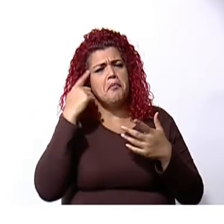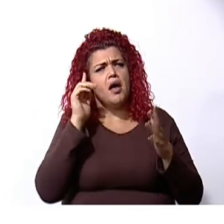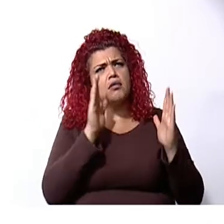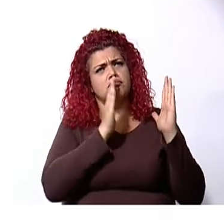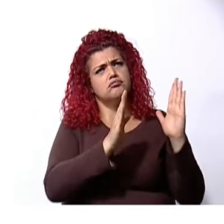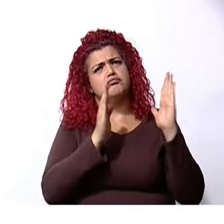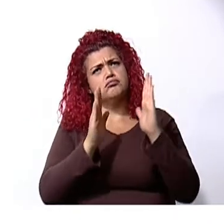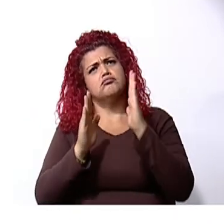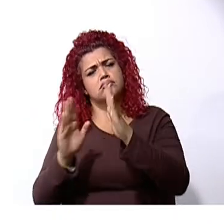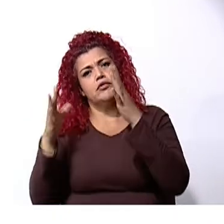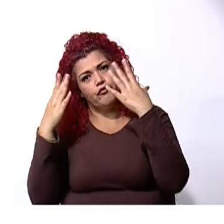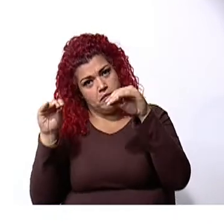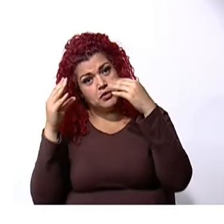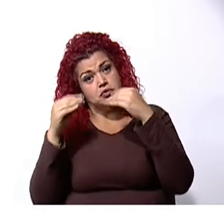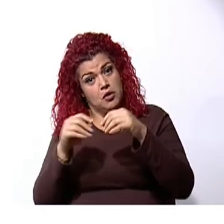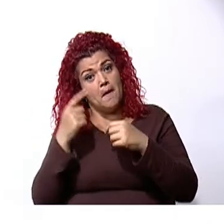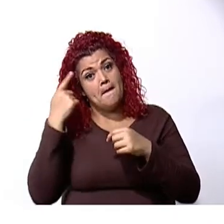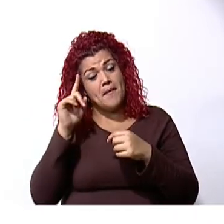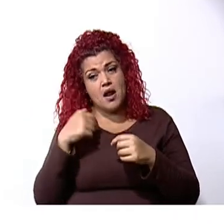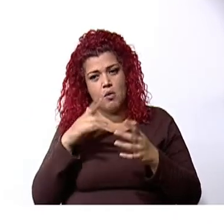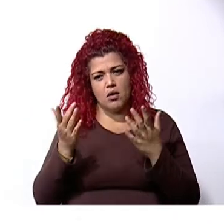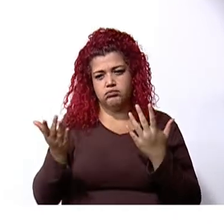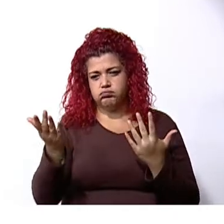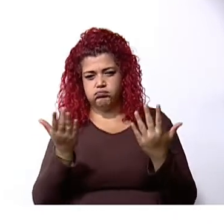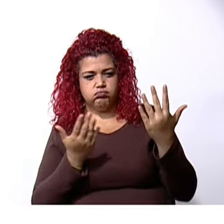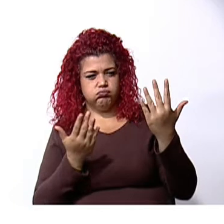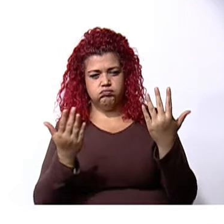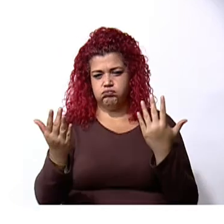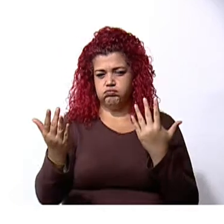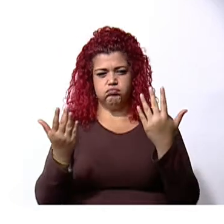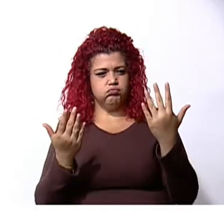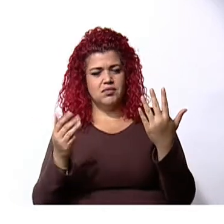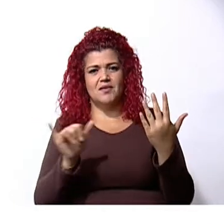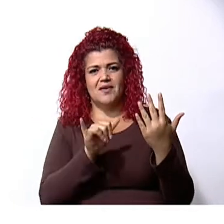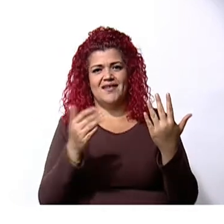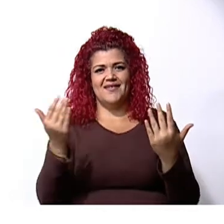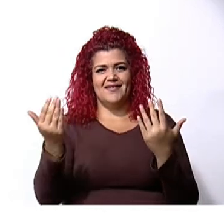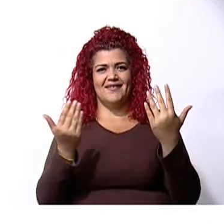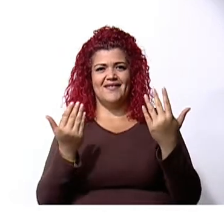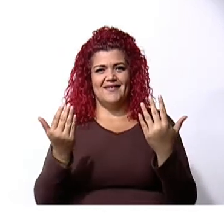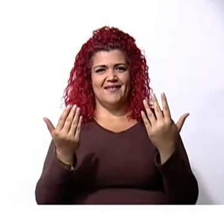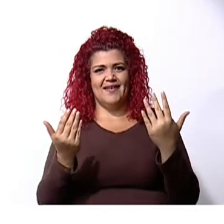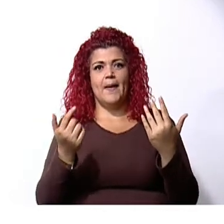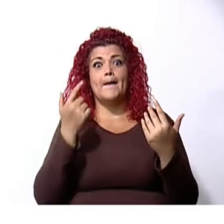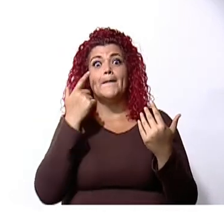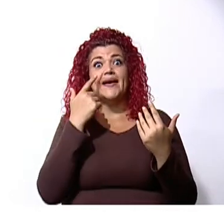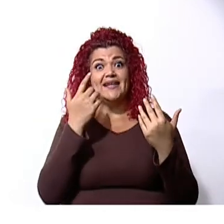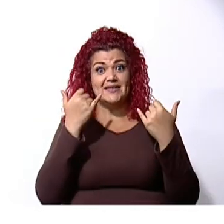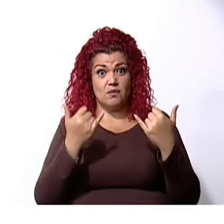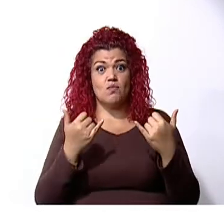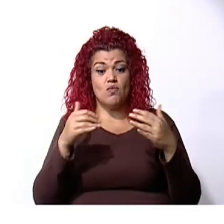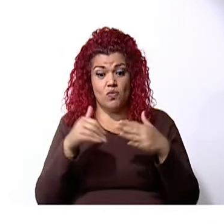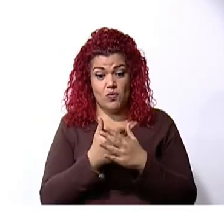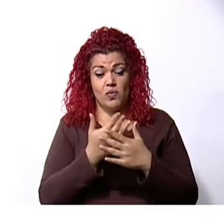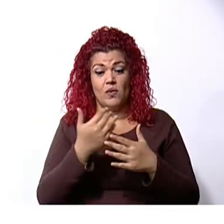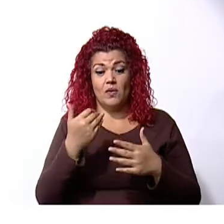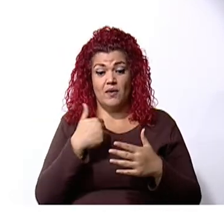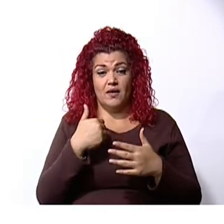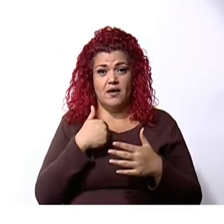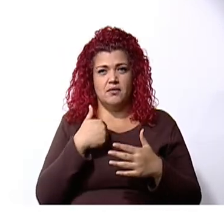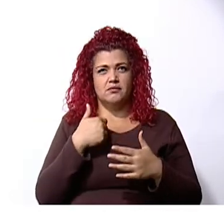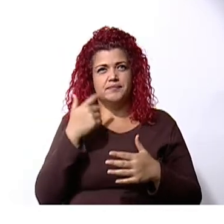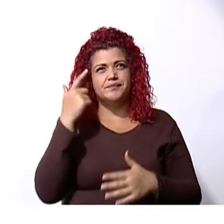los datos para poder comparar cantidades. Tenemos, nuevamente repito, que tener